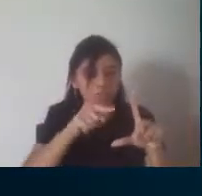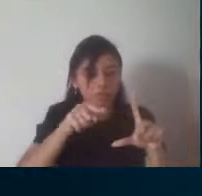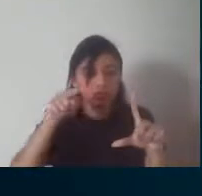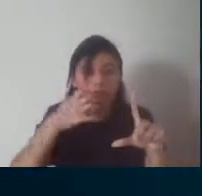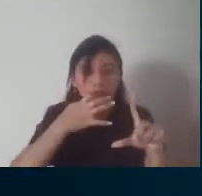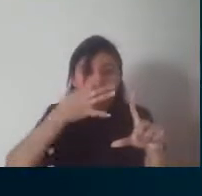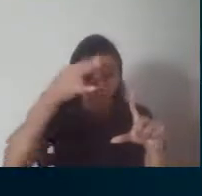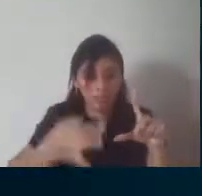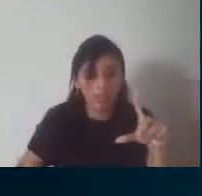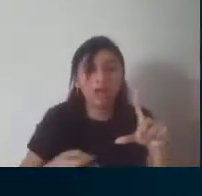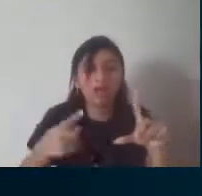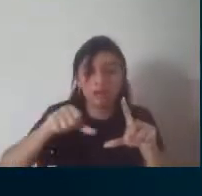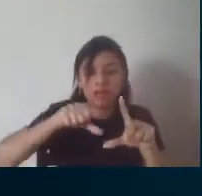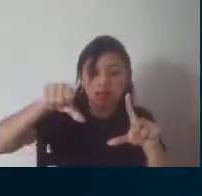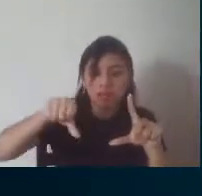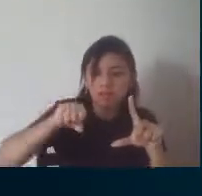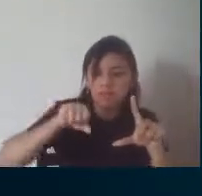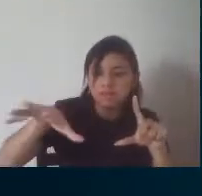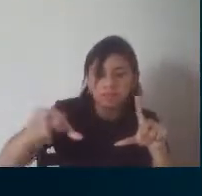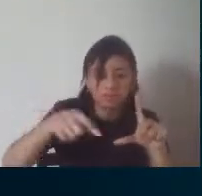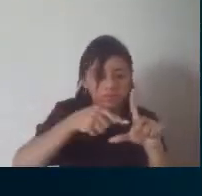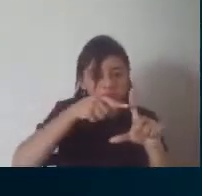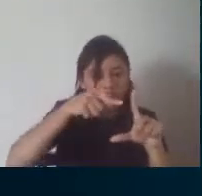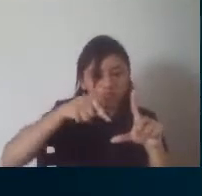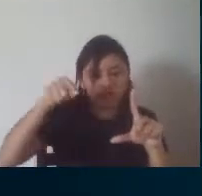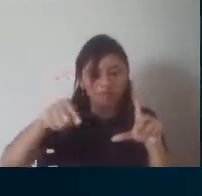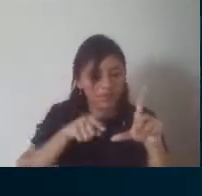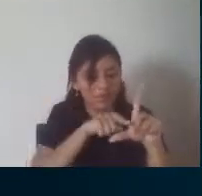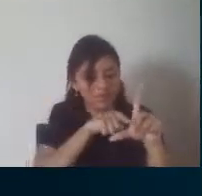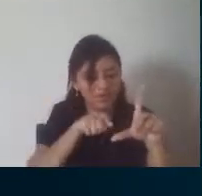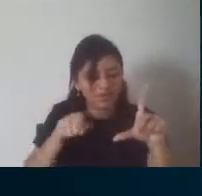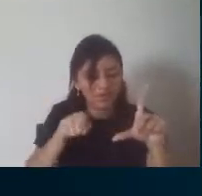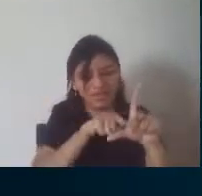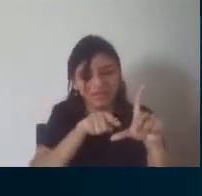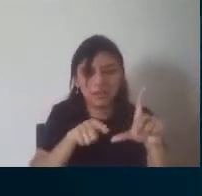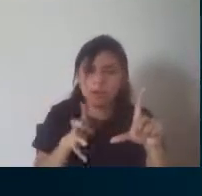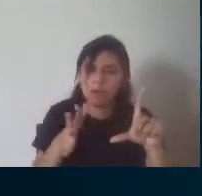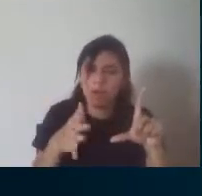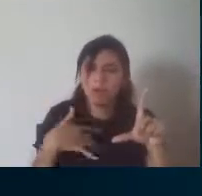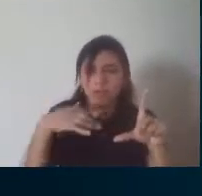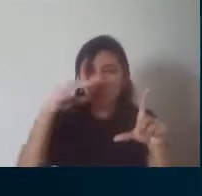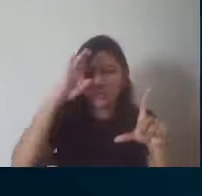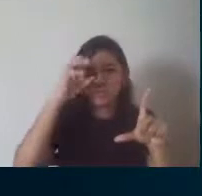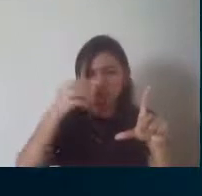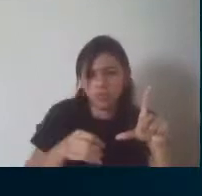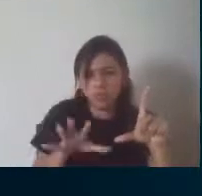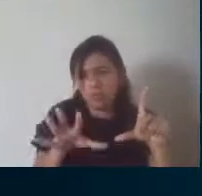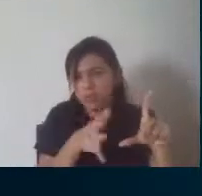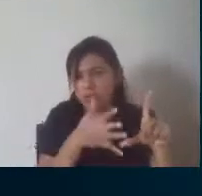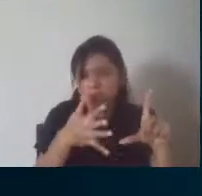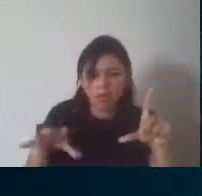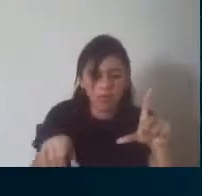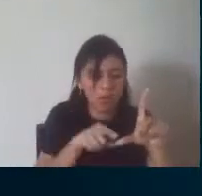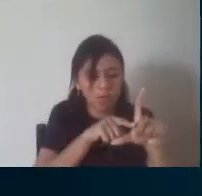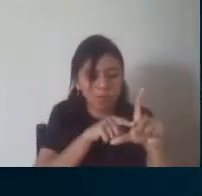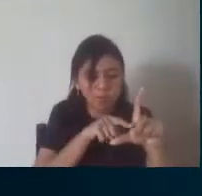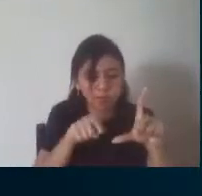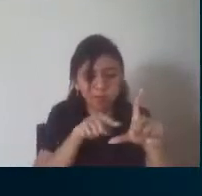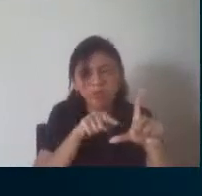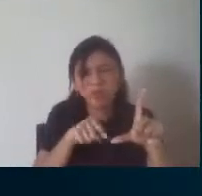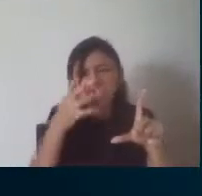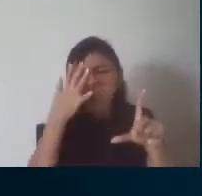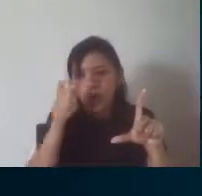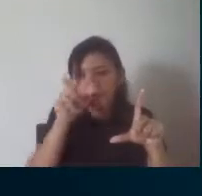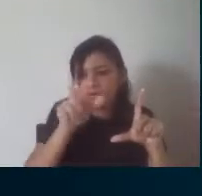través de totalizadores en campo y la estimada se calcula a través de lo que se le factura a los clientes. En la parte